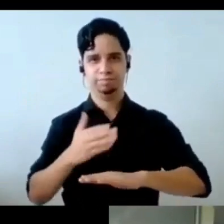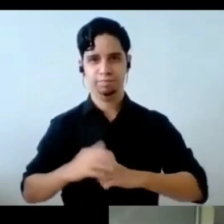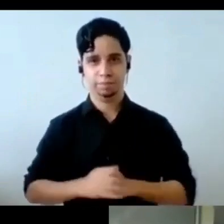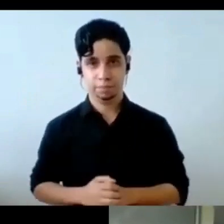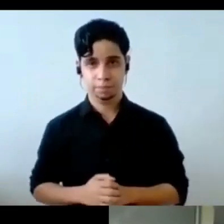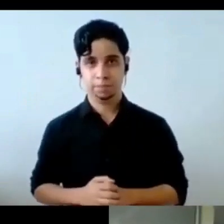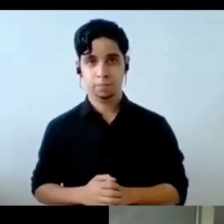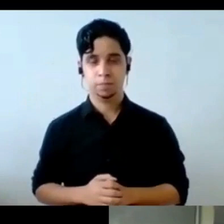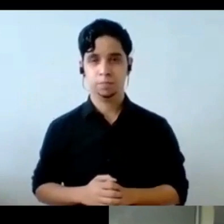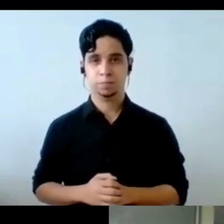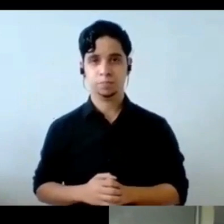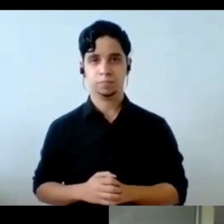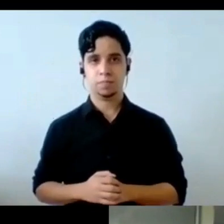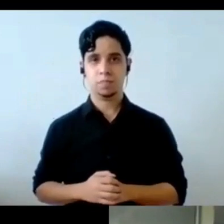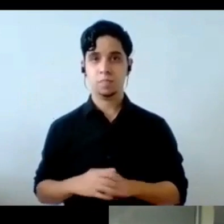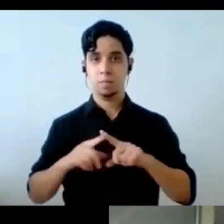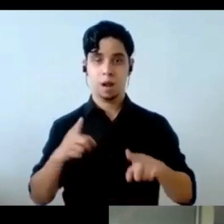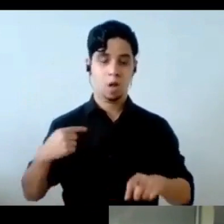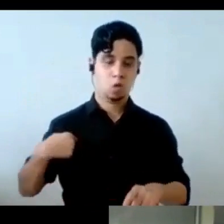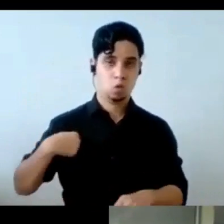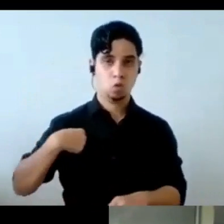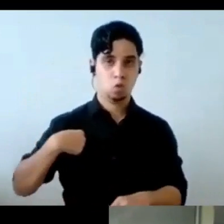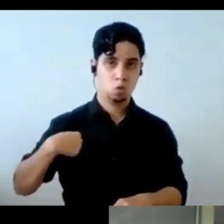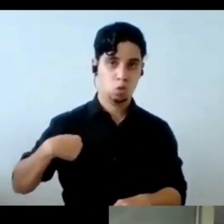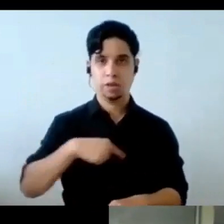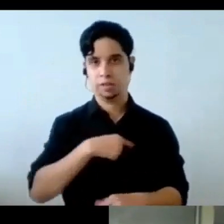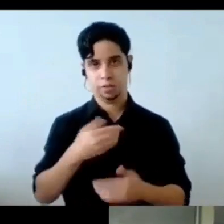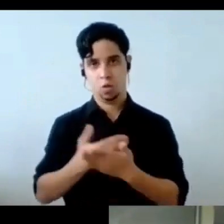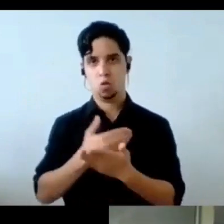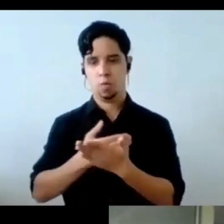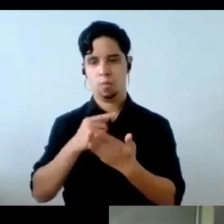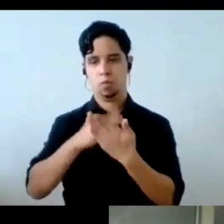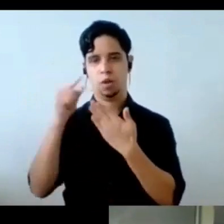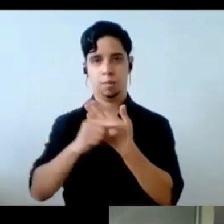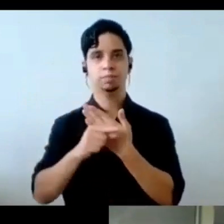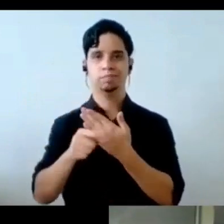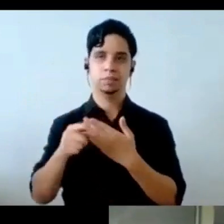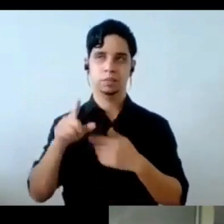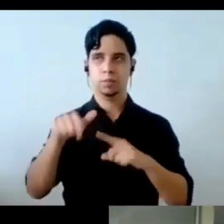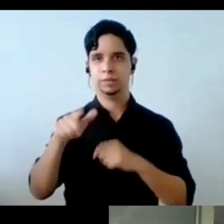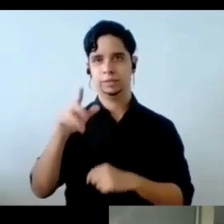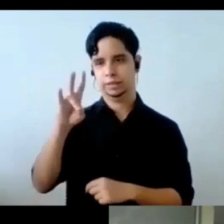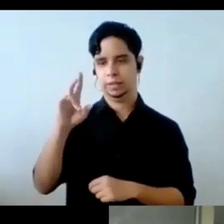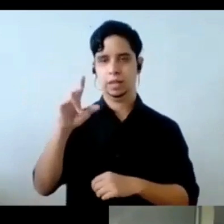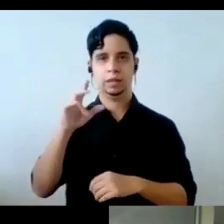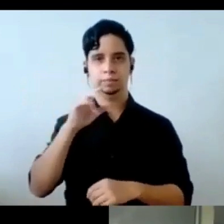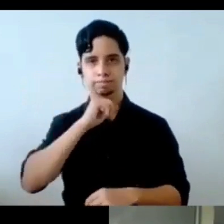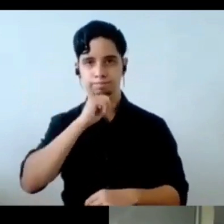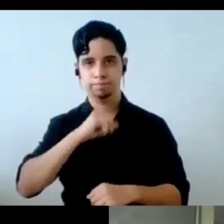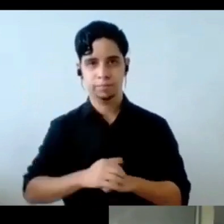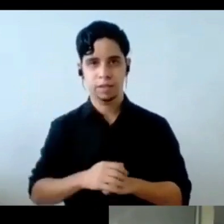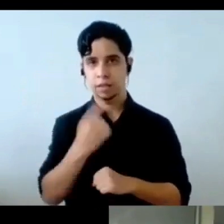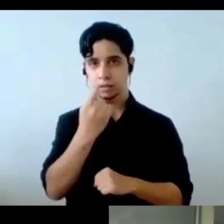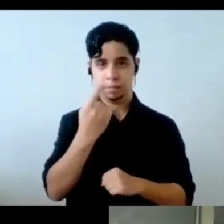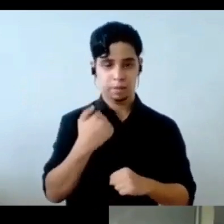mixeo nuevo para nuestra nueva temporada después de 7 años y un poquito. Este programa no se han dado cuenta que siempre como que algo y un